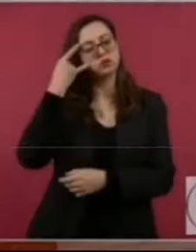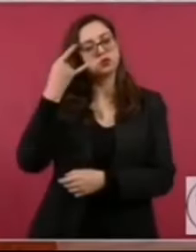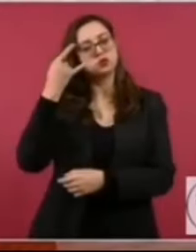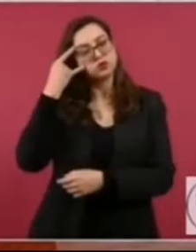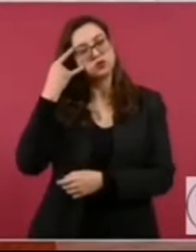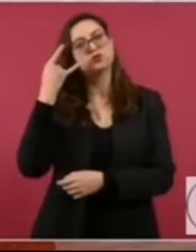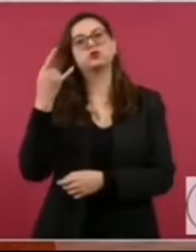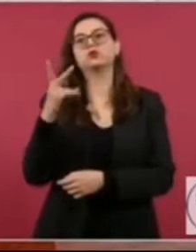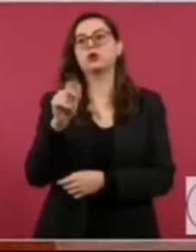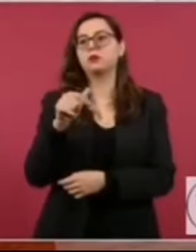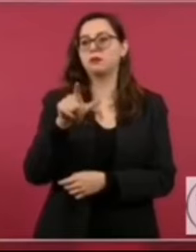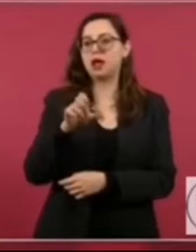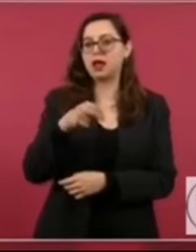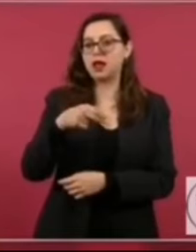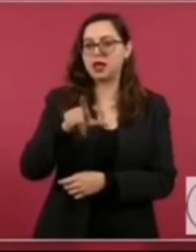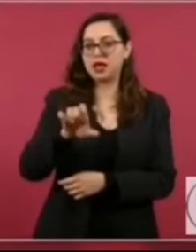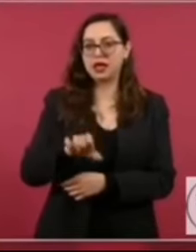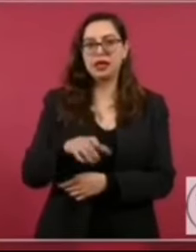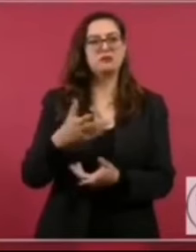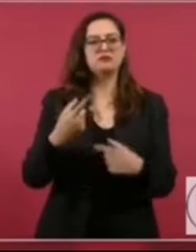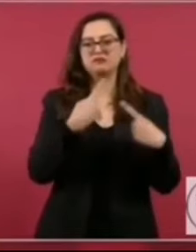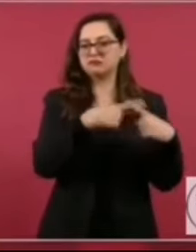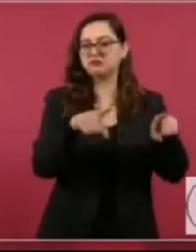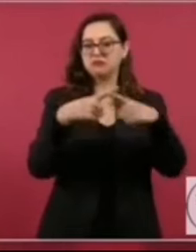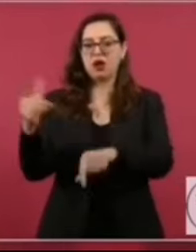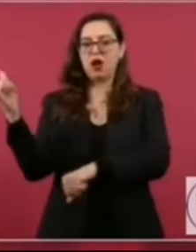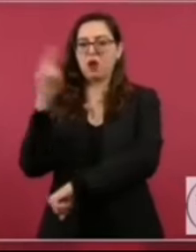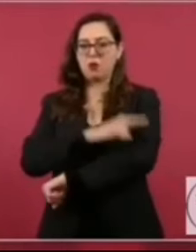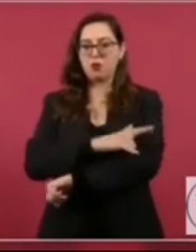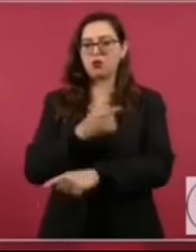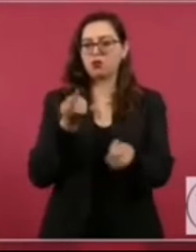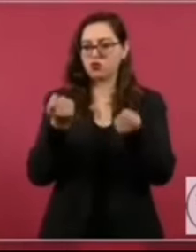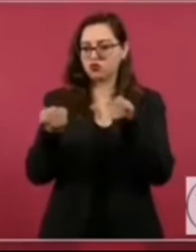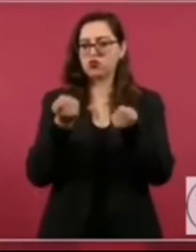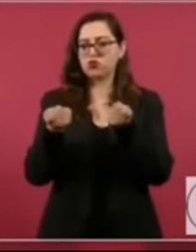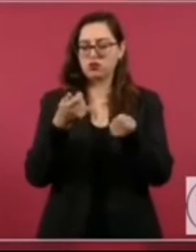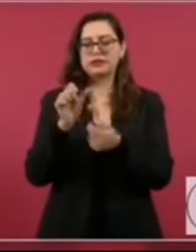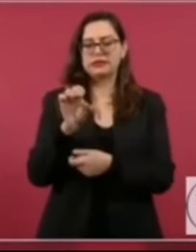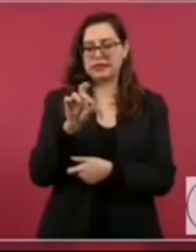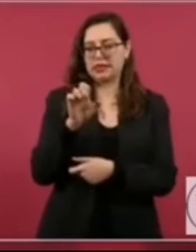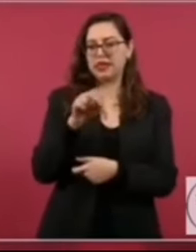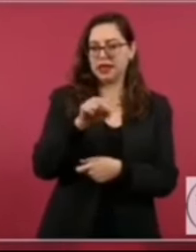El aeropuerto de Palenque y otros aeropuertos, el tren Maya